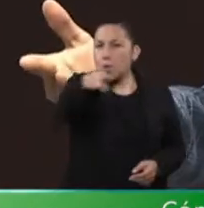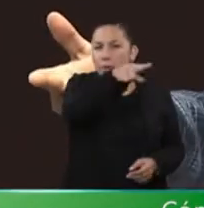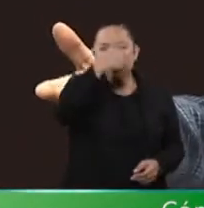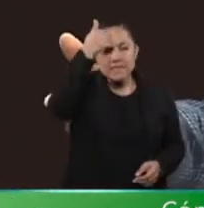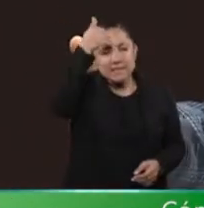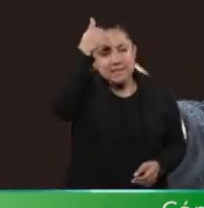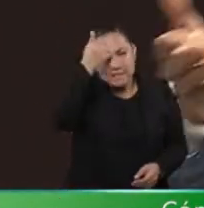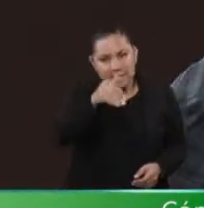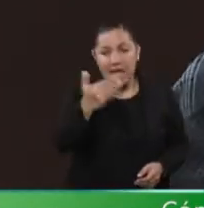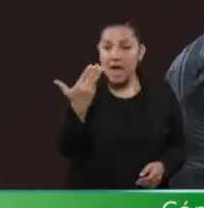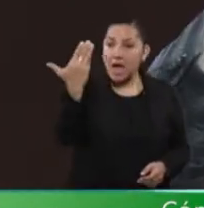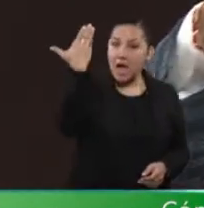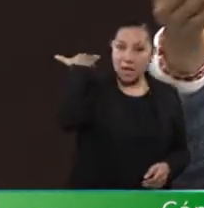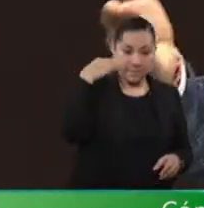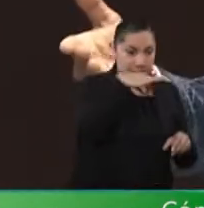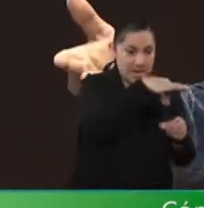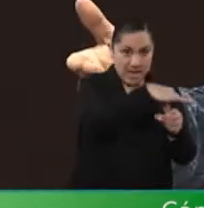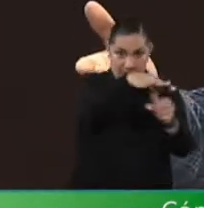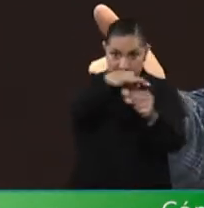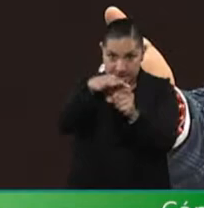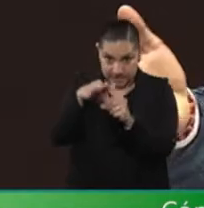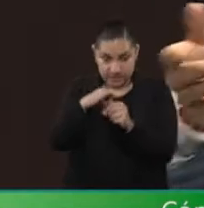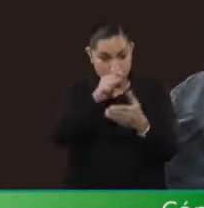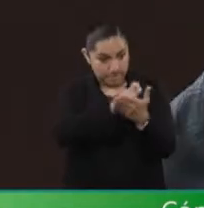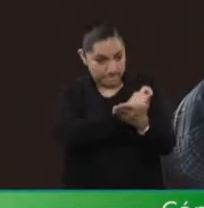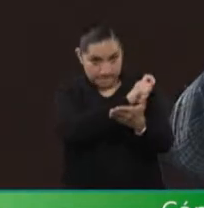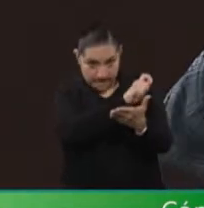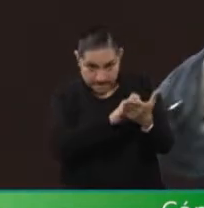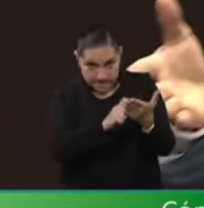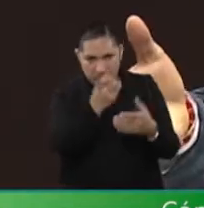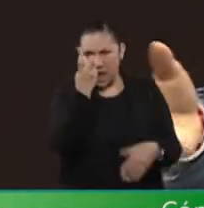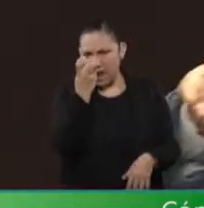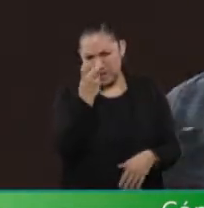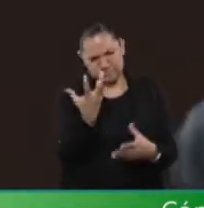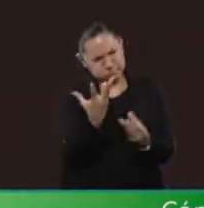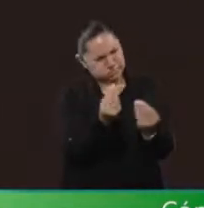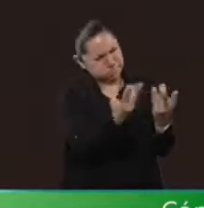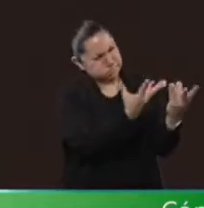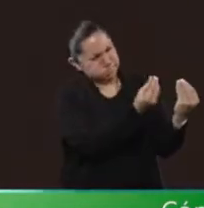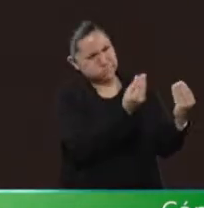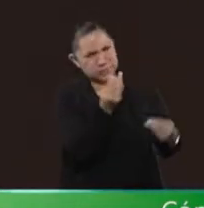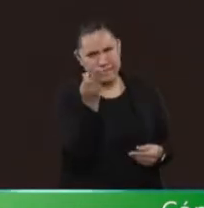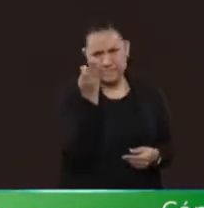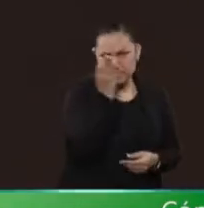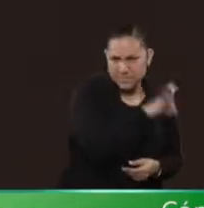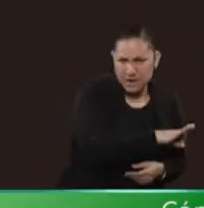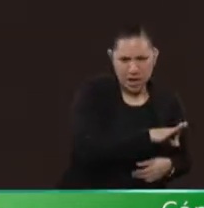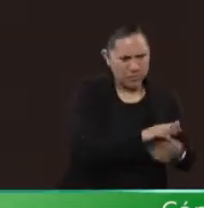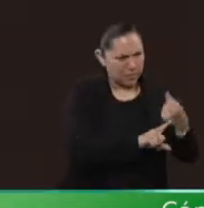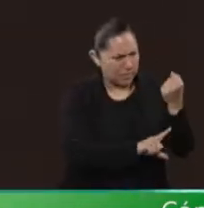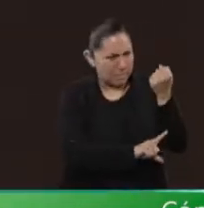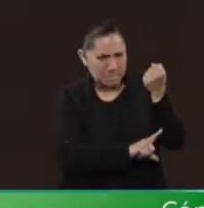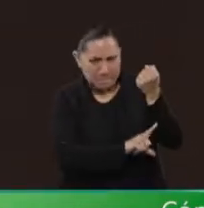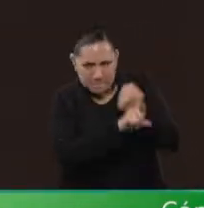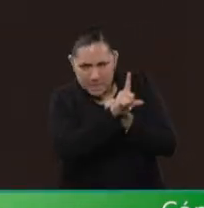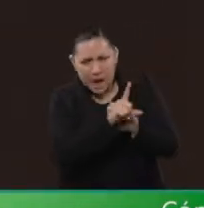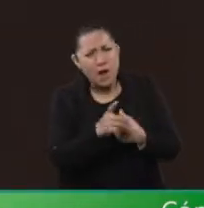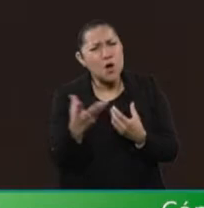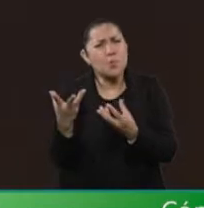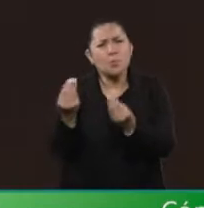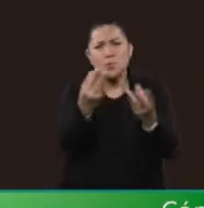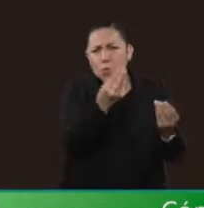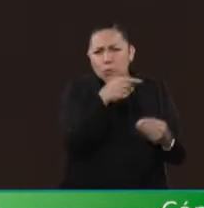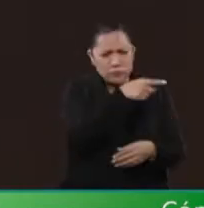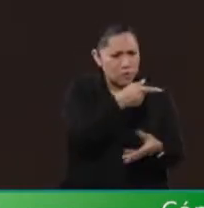de robos, la elección constitucional estuvo plagada de robos, de actas sin desdoblar, solo